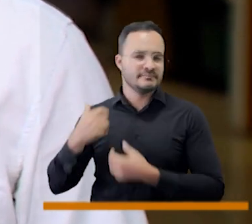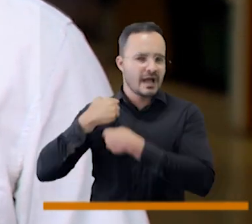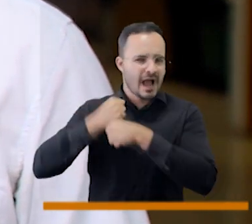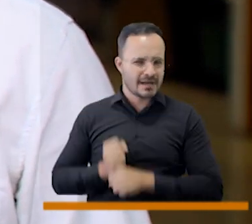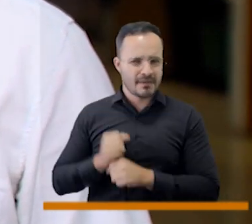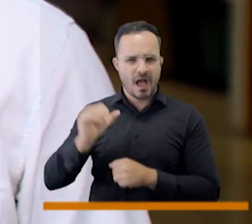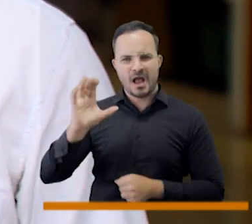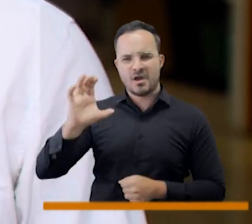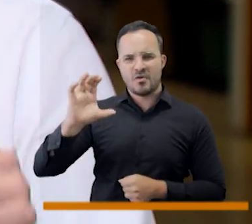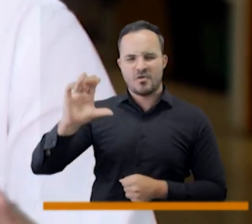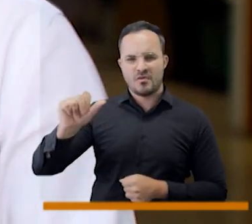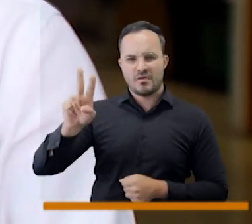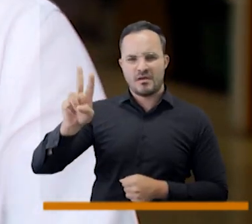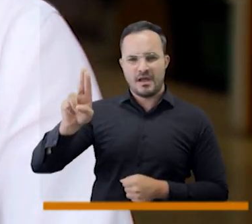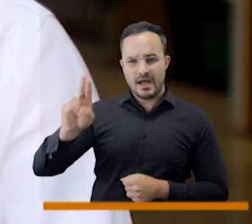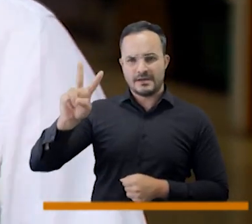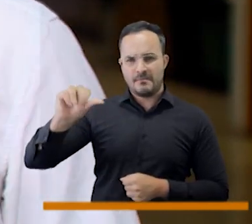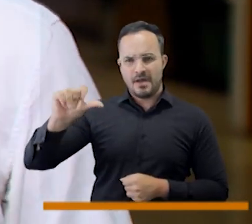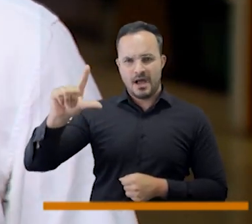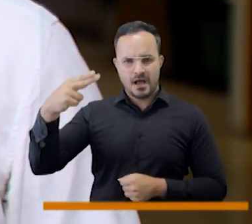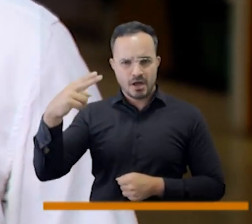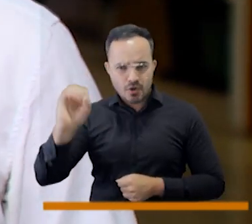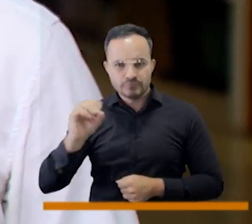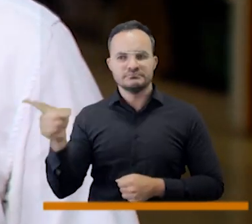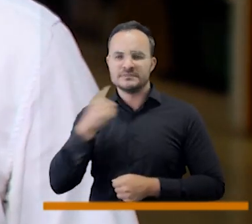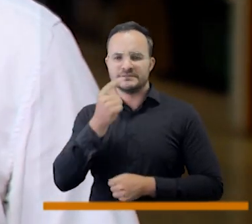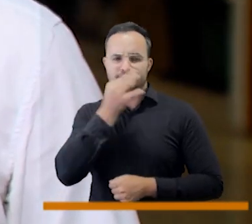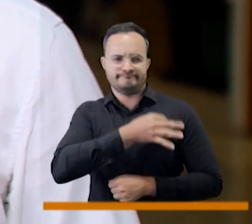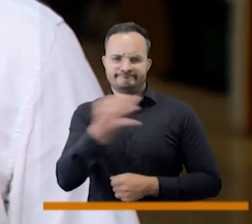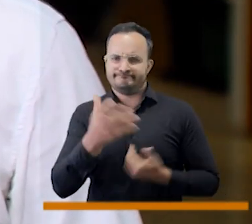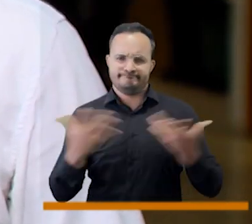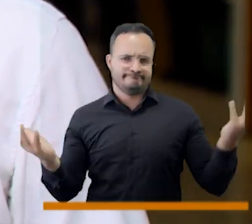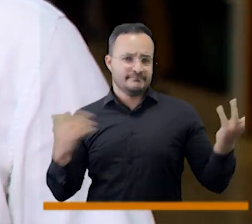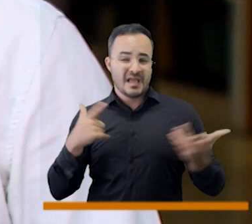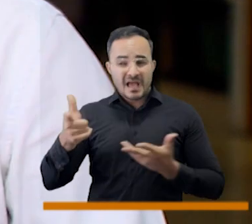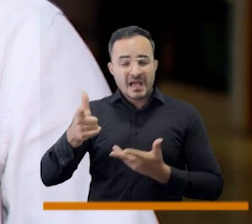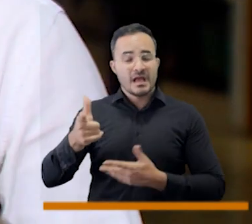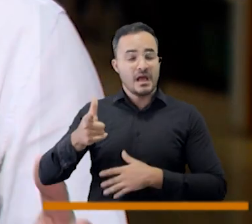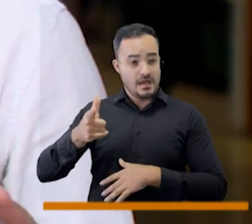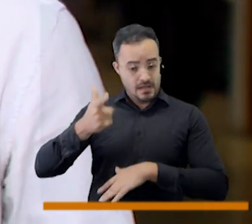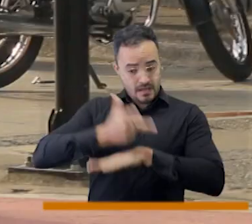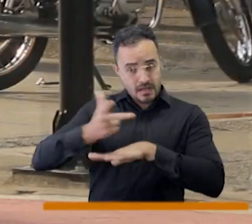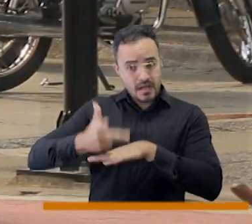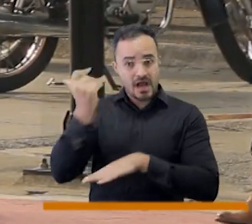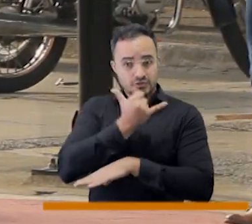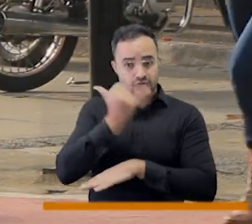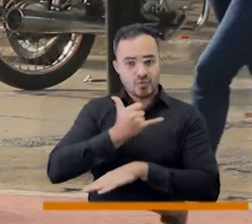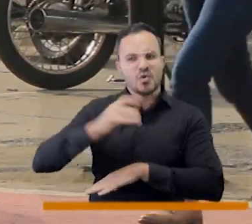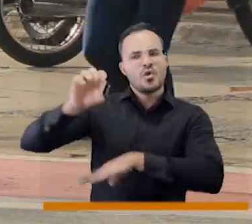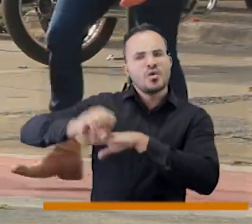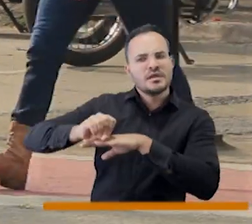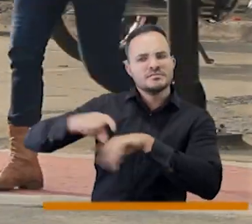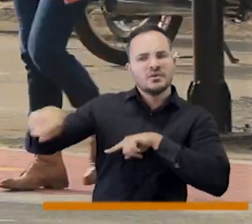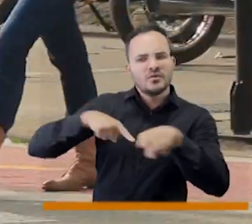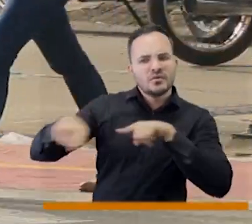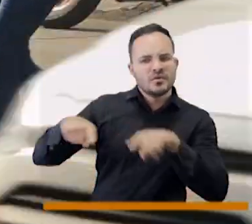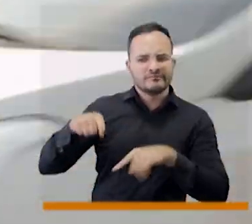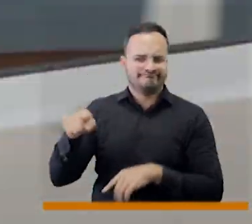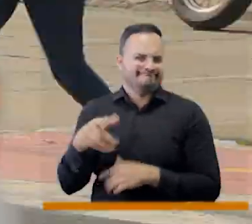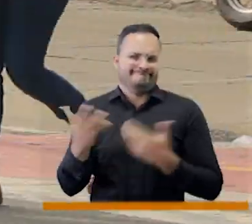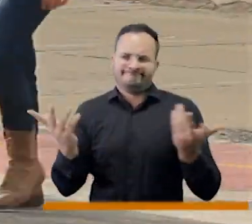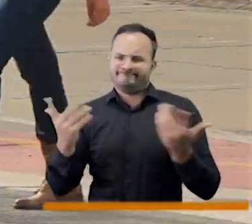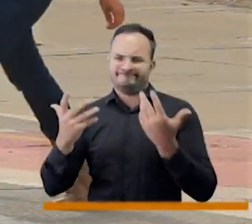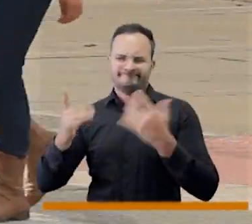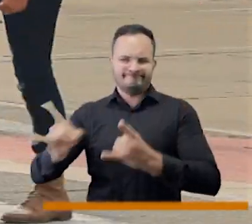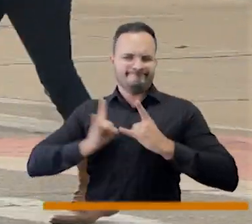Carvalho es que le han entregado la contratación del programa Encicla a corporaciones muy turbias o por lo menos